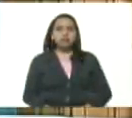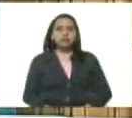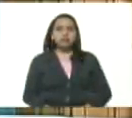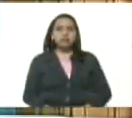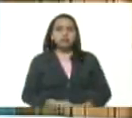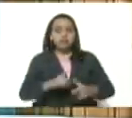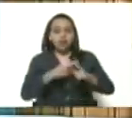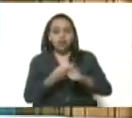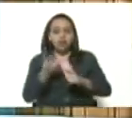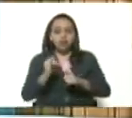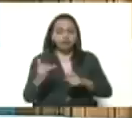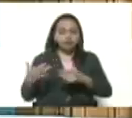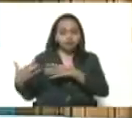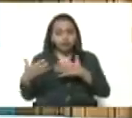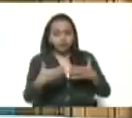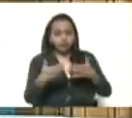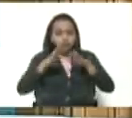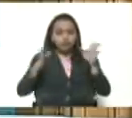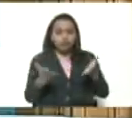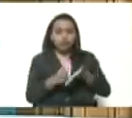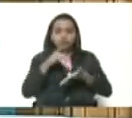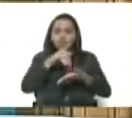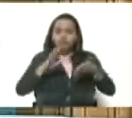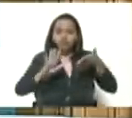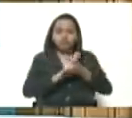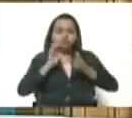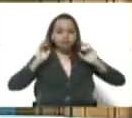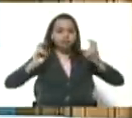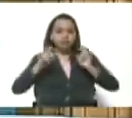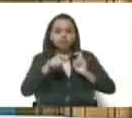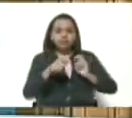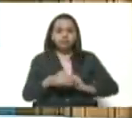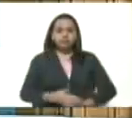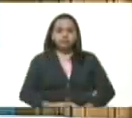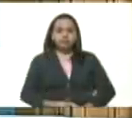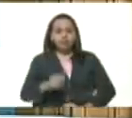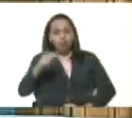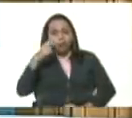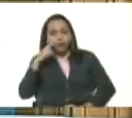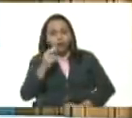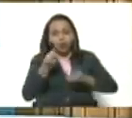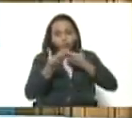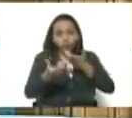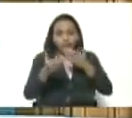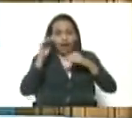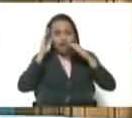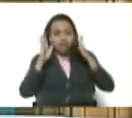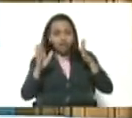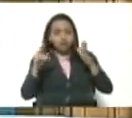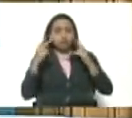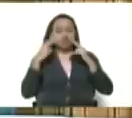Entonces hay un debate en el mundo sobre ese tema. Y hoy vi una declaración que me llamó la atención